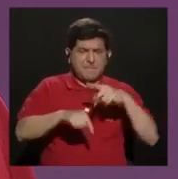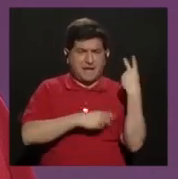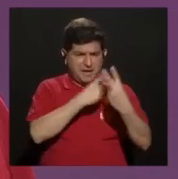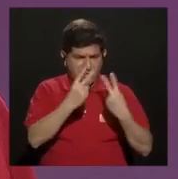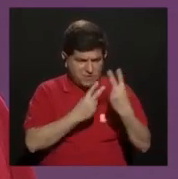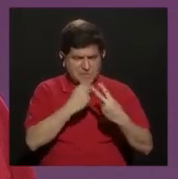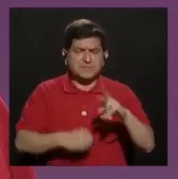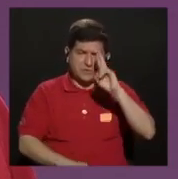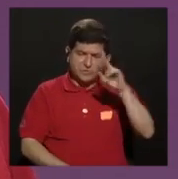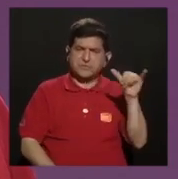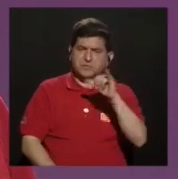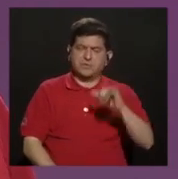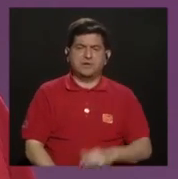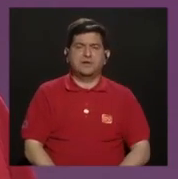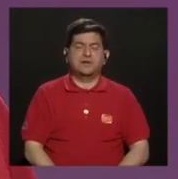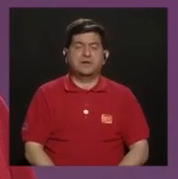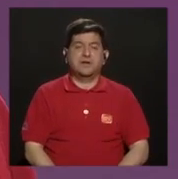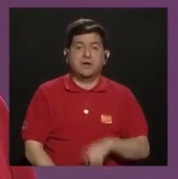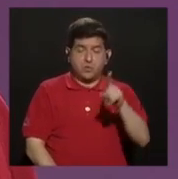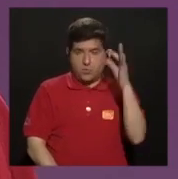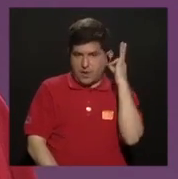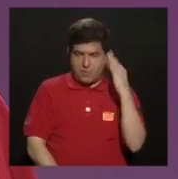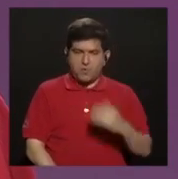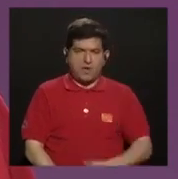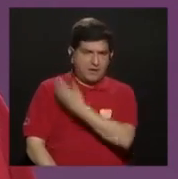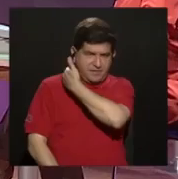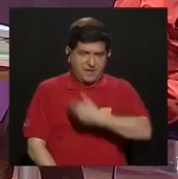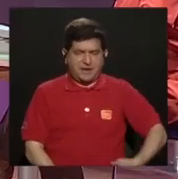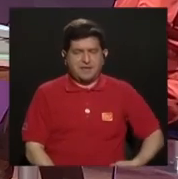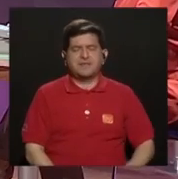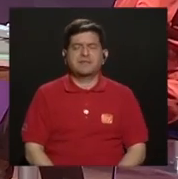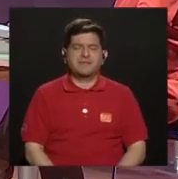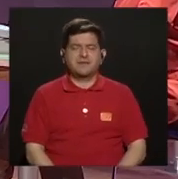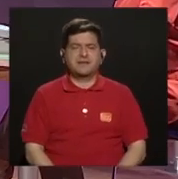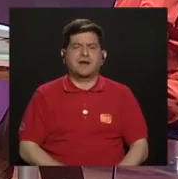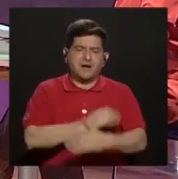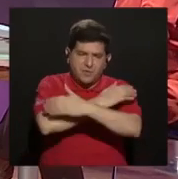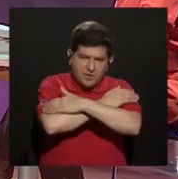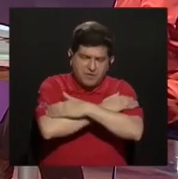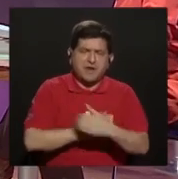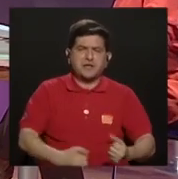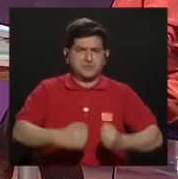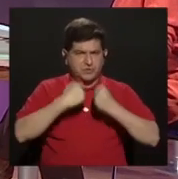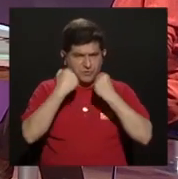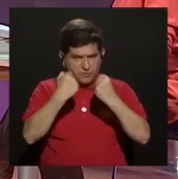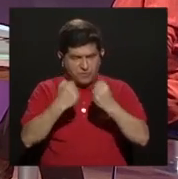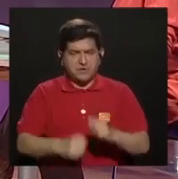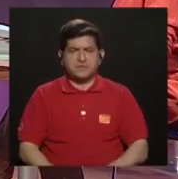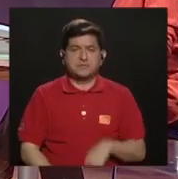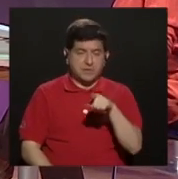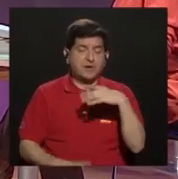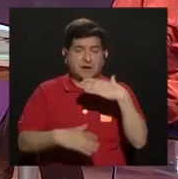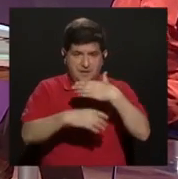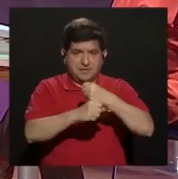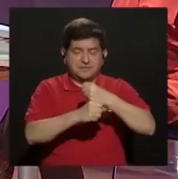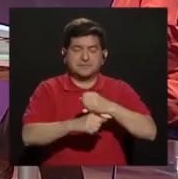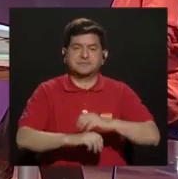vecinos? Inés Serrano, de Heredia, felicitarlas, un abrazo y mucha fuerza para todo lo que están